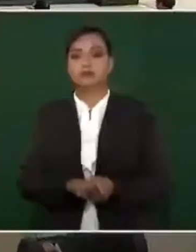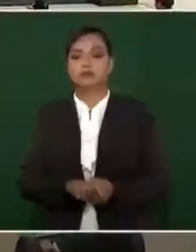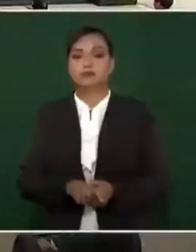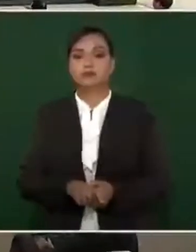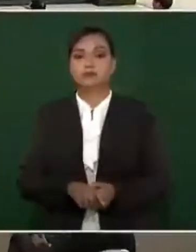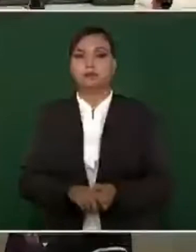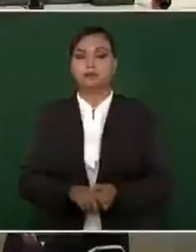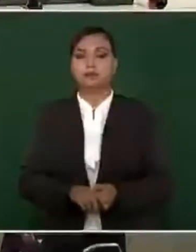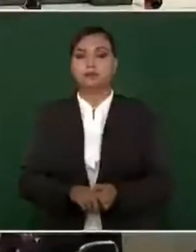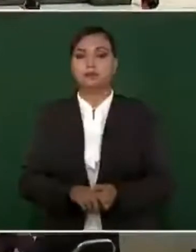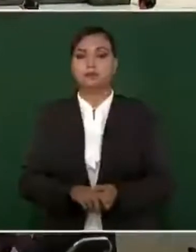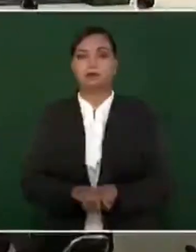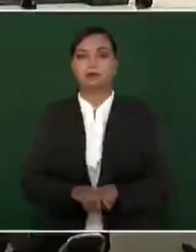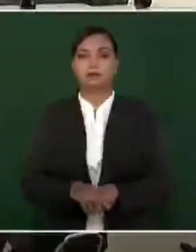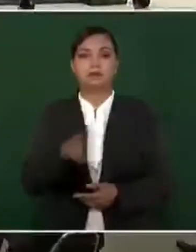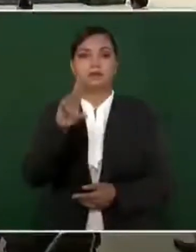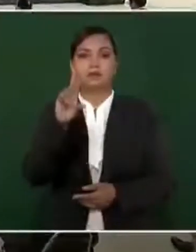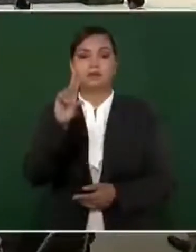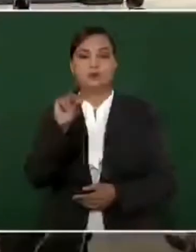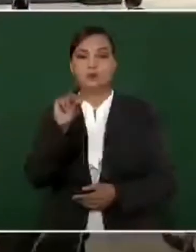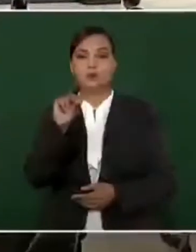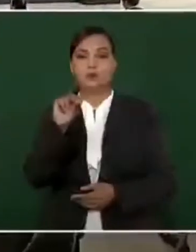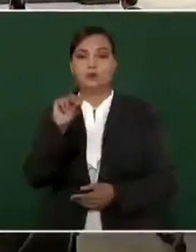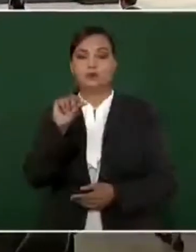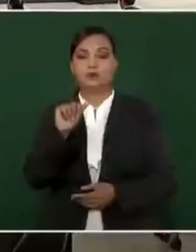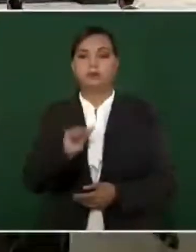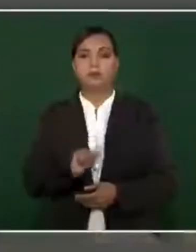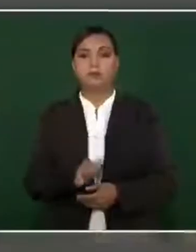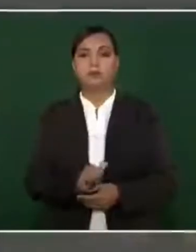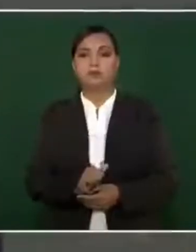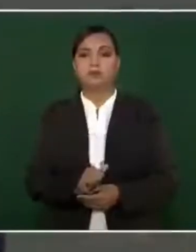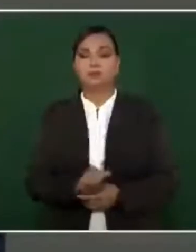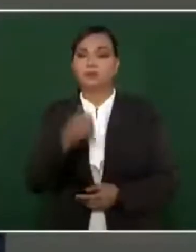exigió que se construyeran líneas de transmisión,